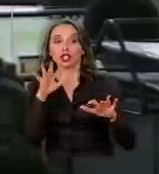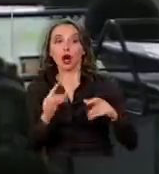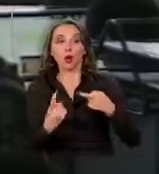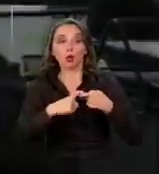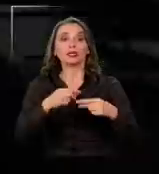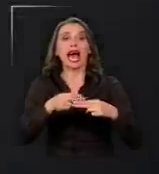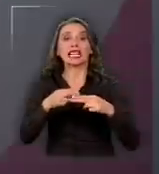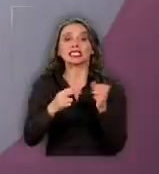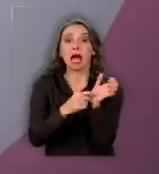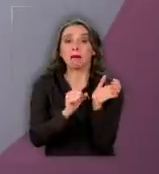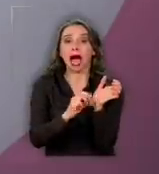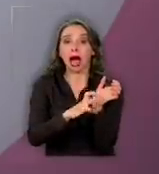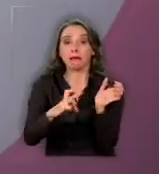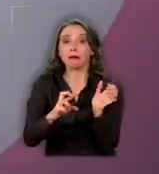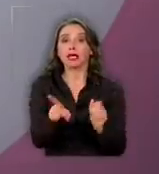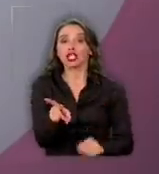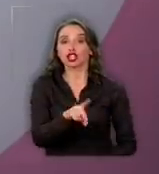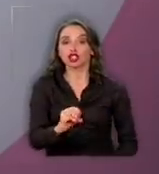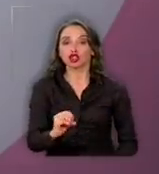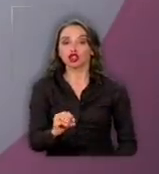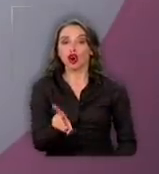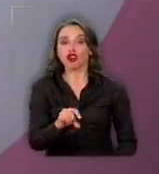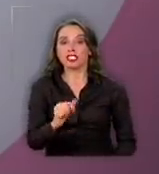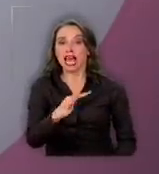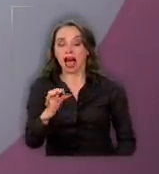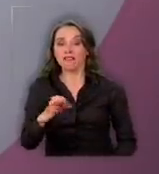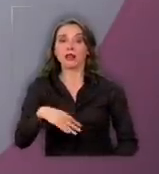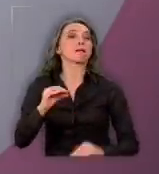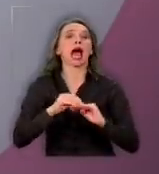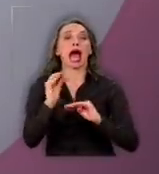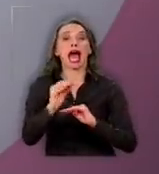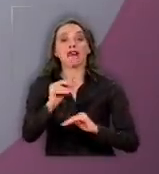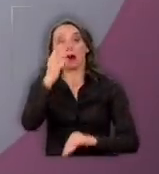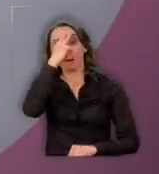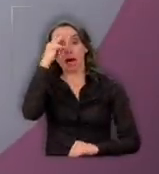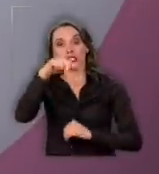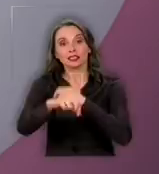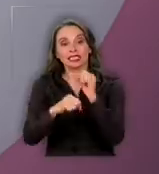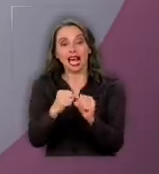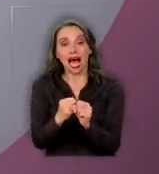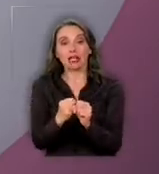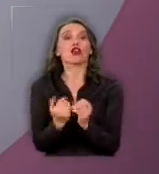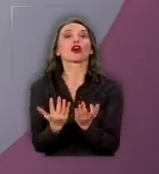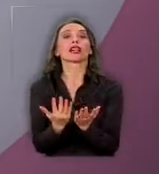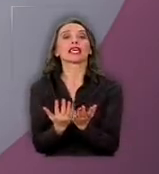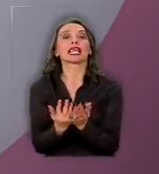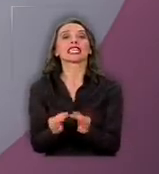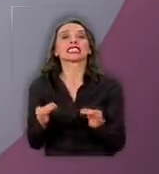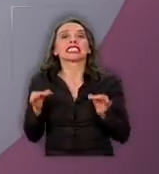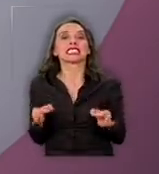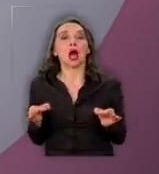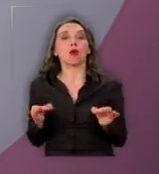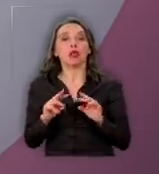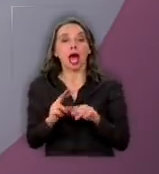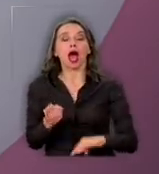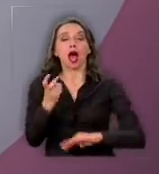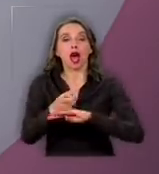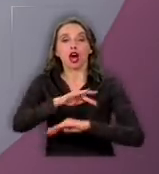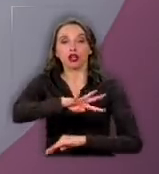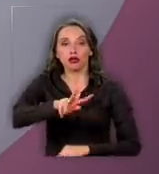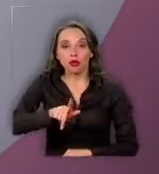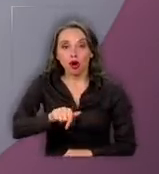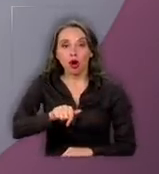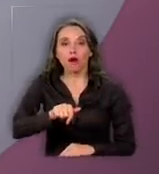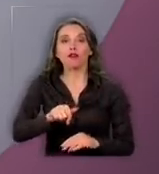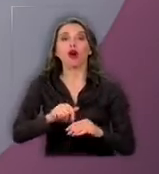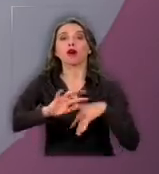21.000 personas. Según datos de la aplicación, lo más reportado en marzo de este año fueron casos relacionados a seguridad, como robos, además